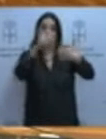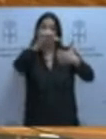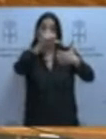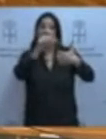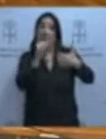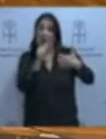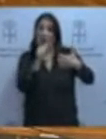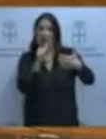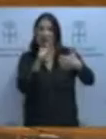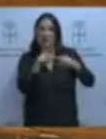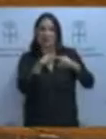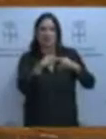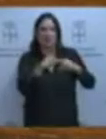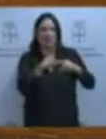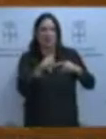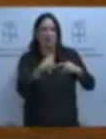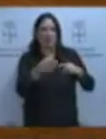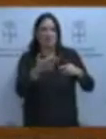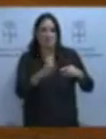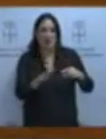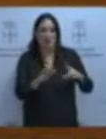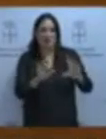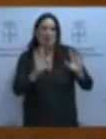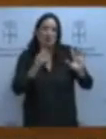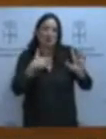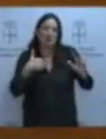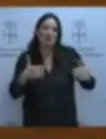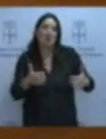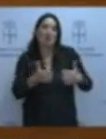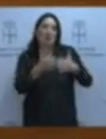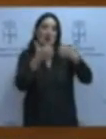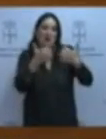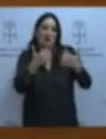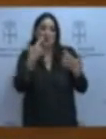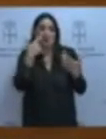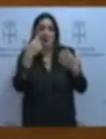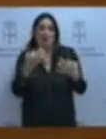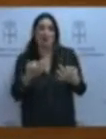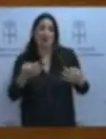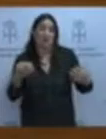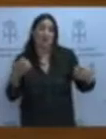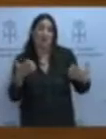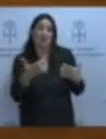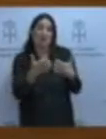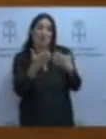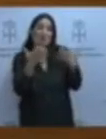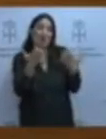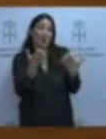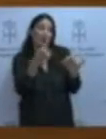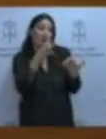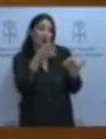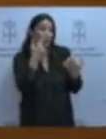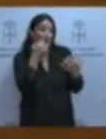yo no soy muy supersticioso, así que brindo con ustedes con el brindis al sol que se tiran con esta proposición no de